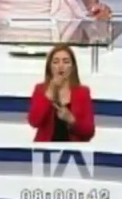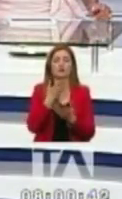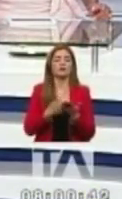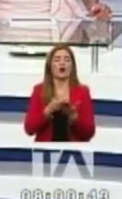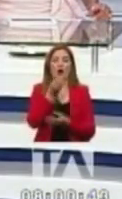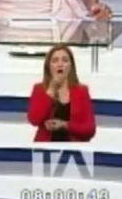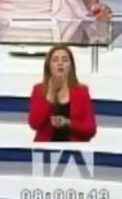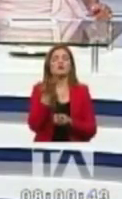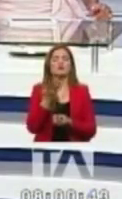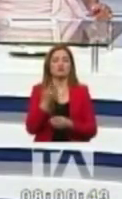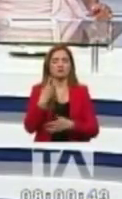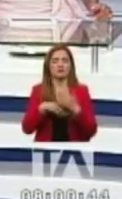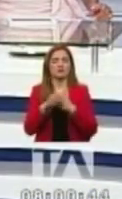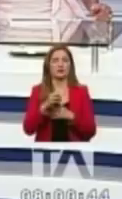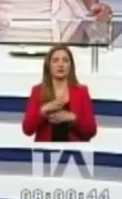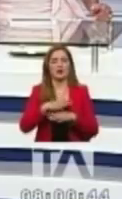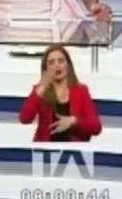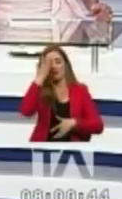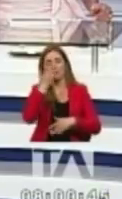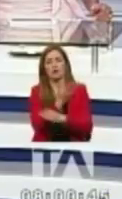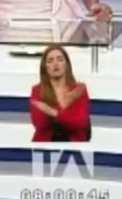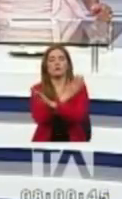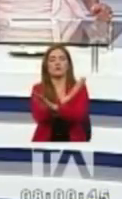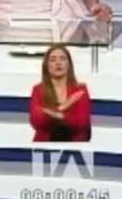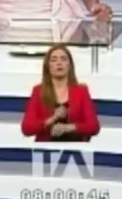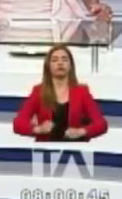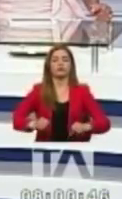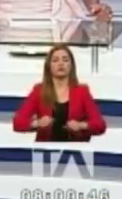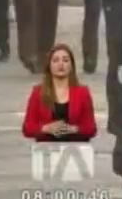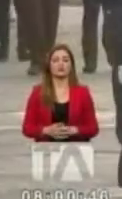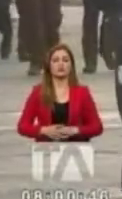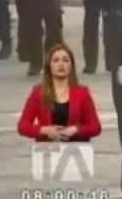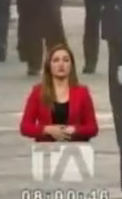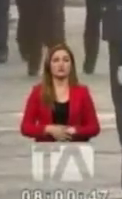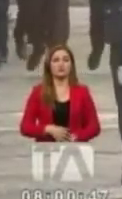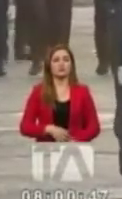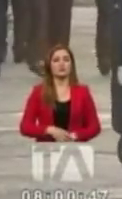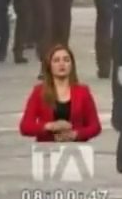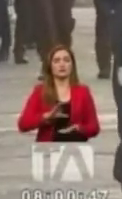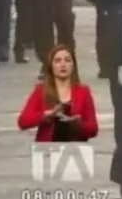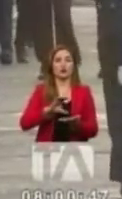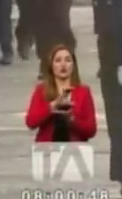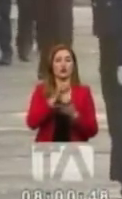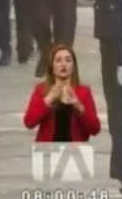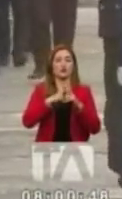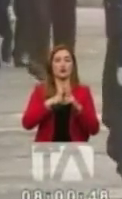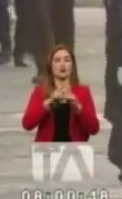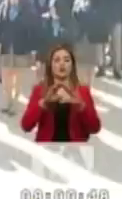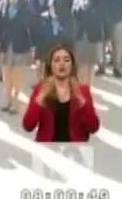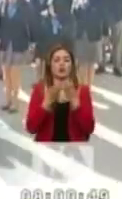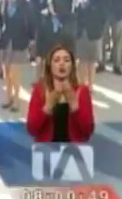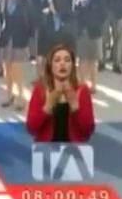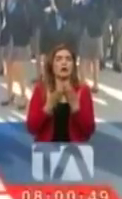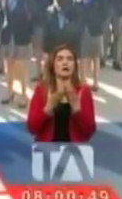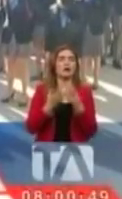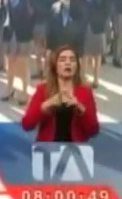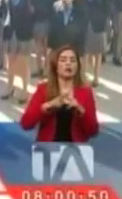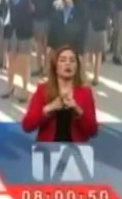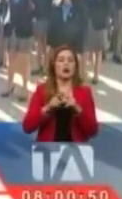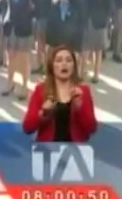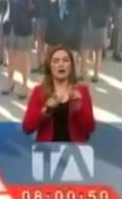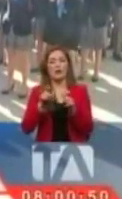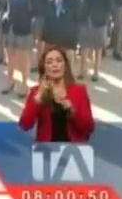estamos dando a los chicos para evitar enfermedades como la obesidad y los colegios iniciarán clases y consigo la